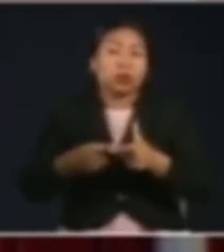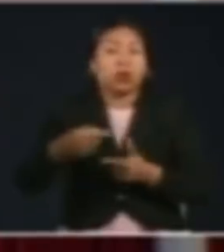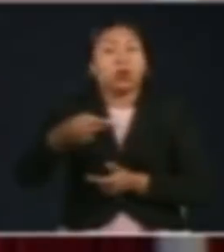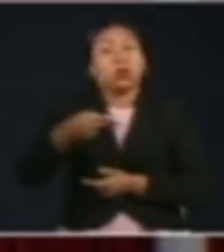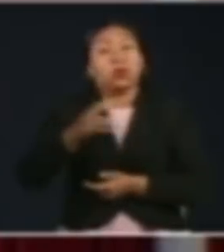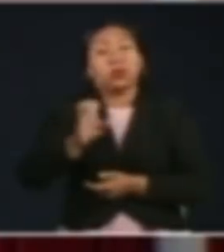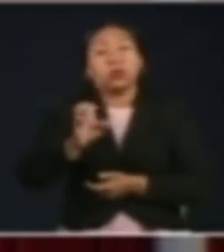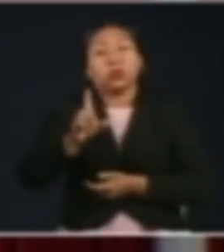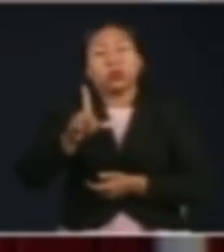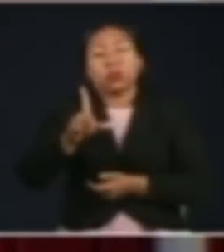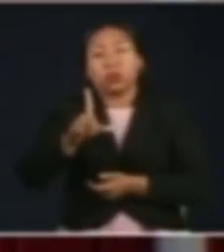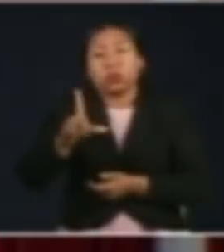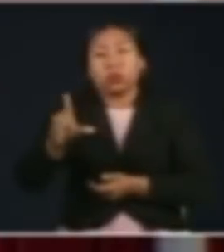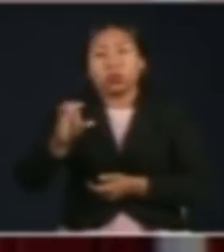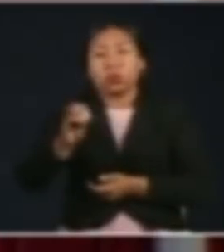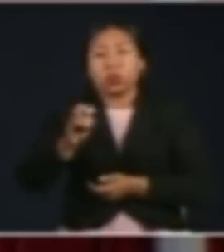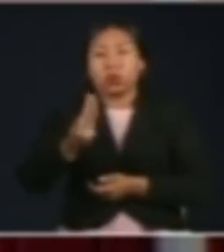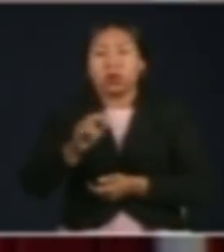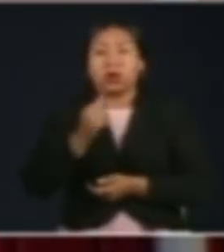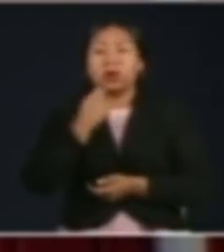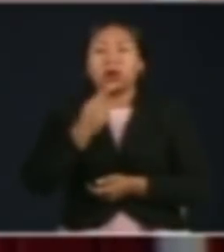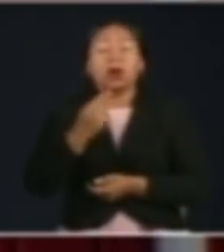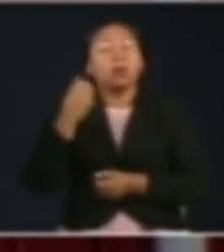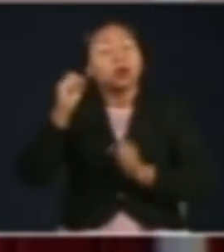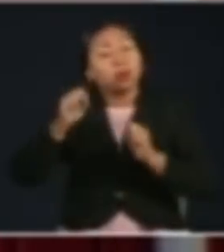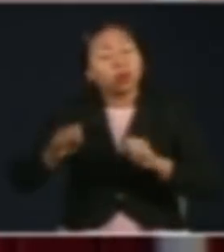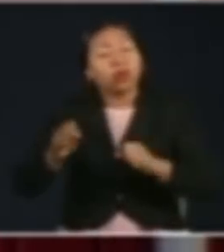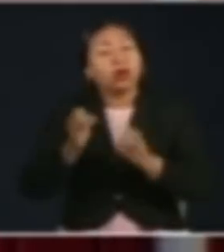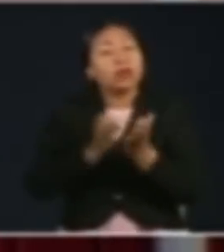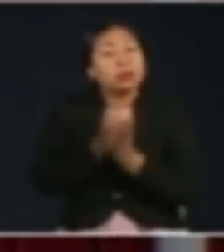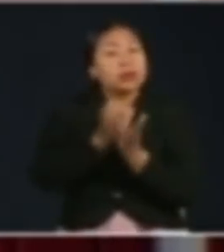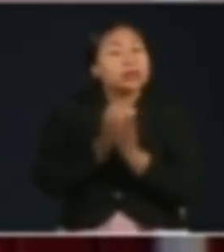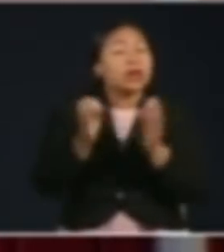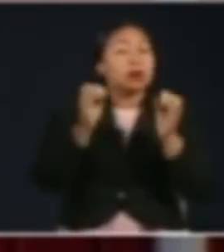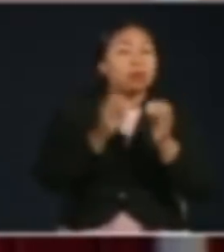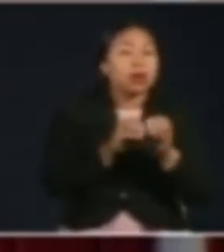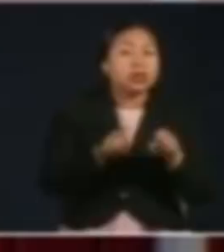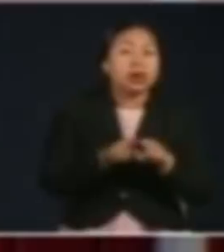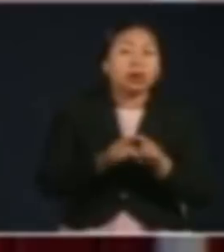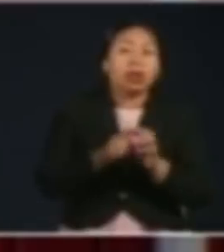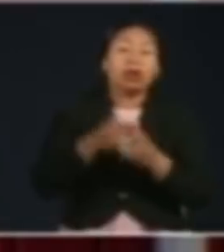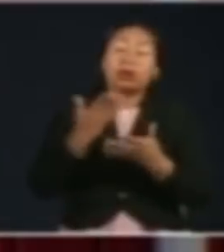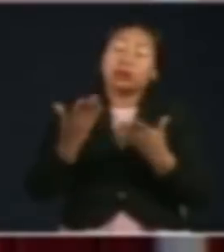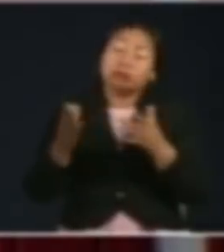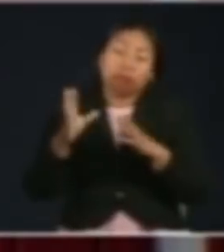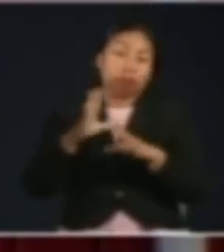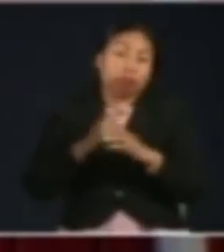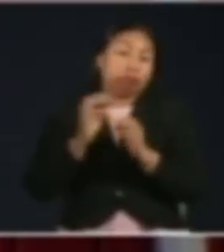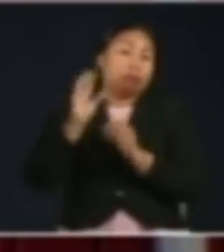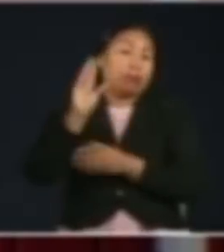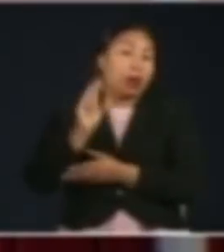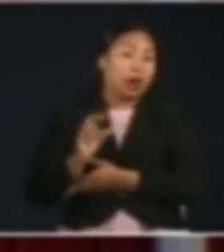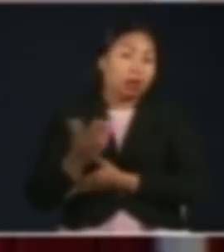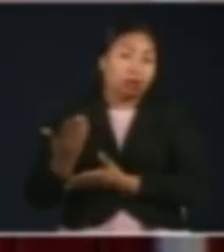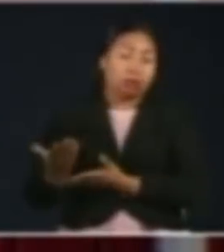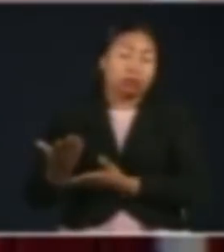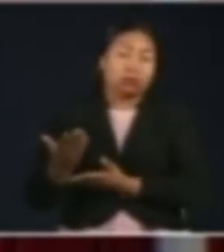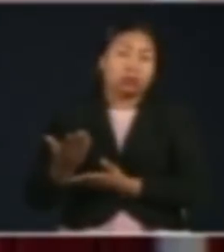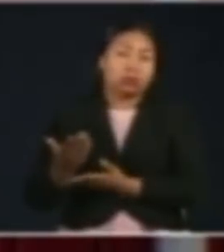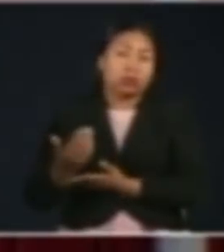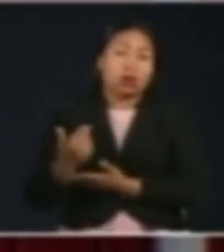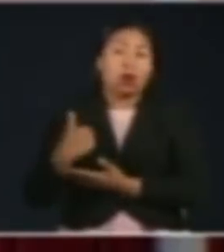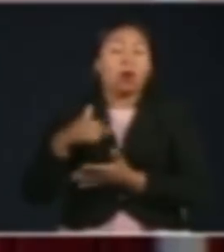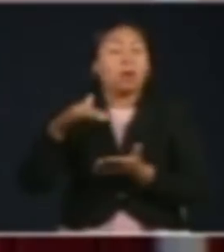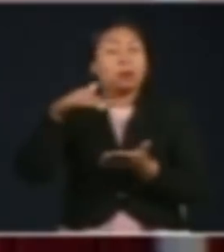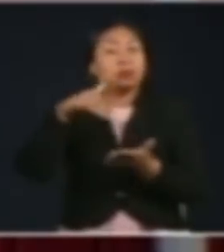año para que ustedes investigaran Odebrecht, pero yo creo que ese año se va a reducir ahora, porque al poner